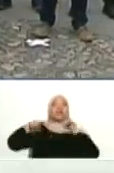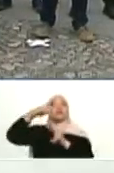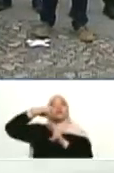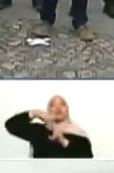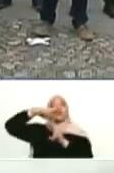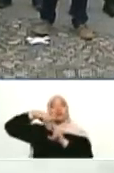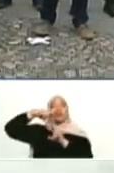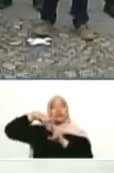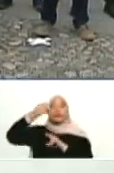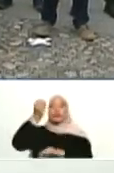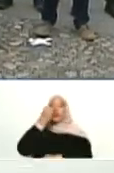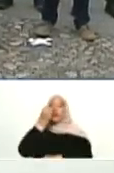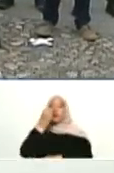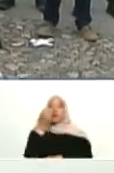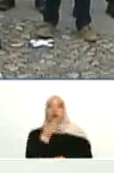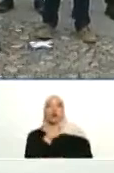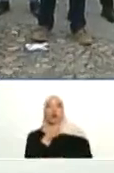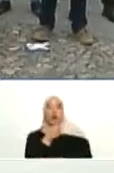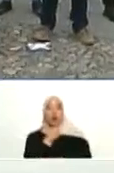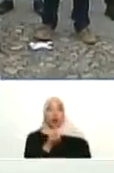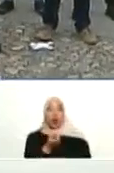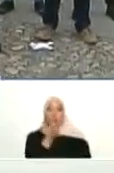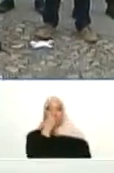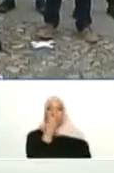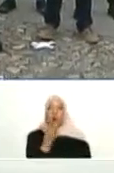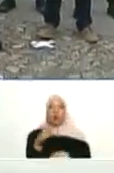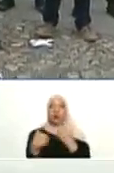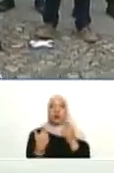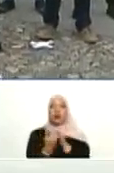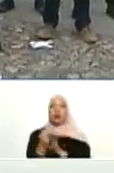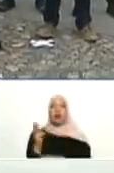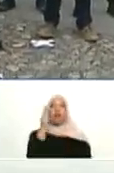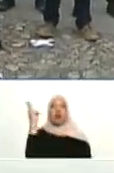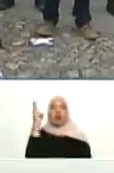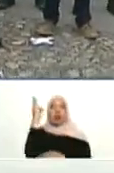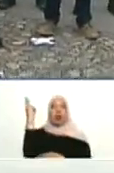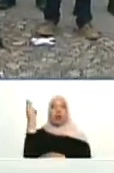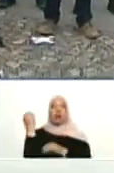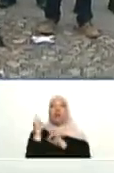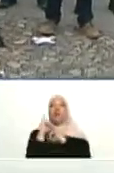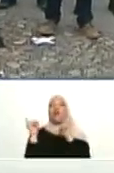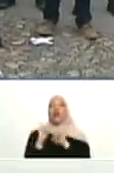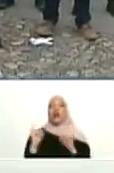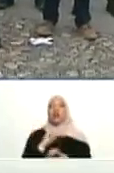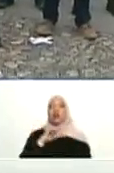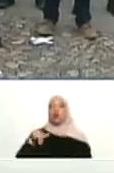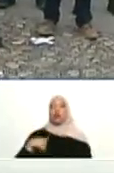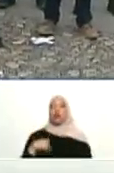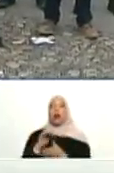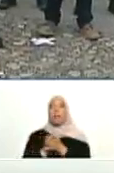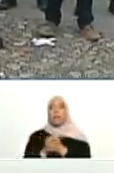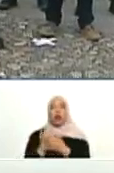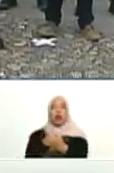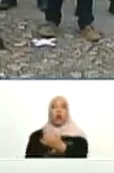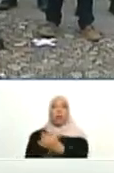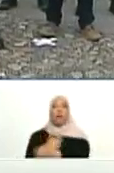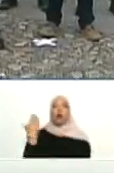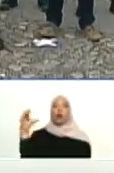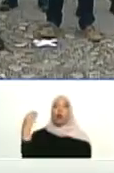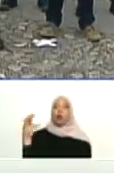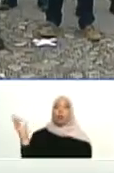a comer, a disfrutar. Llegaron hasta Barinas, pues. Felices nosotros que nuestros hermanos colombianos